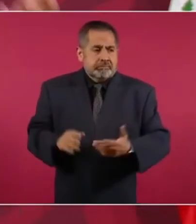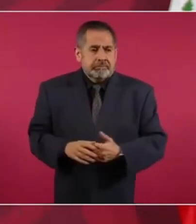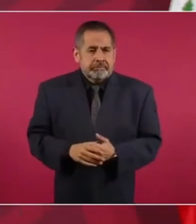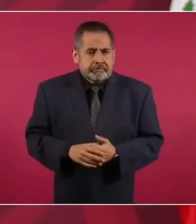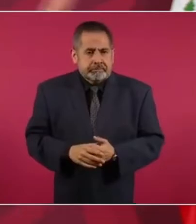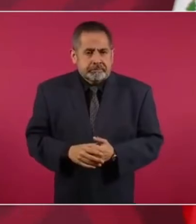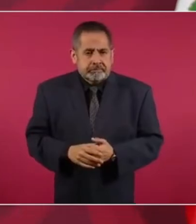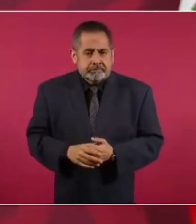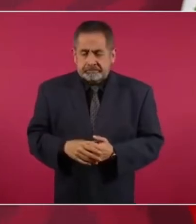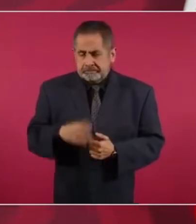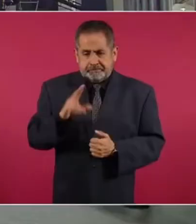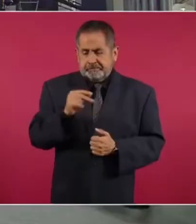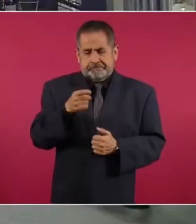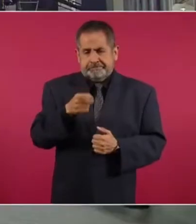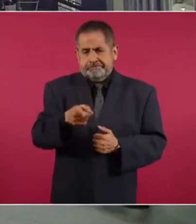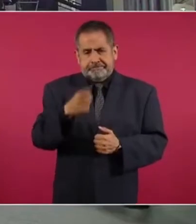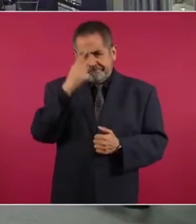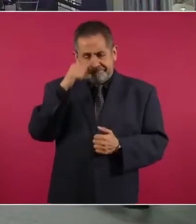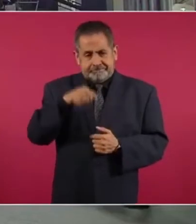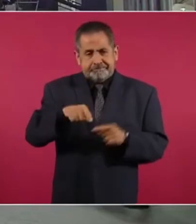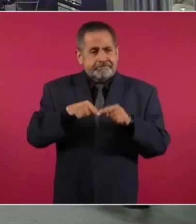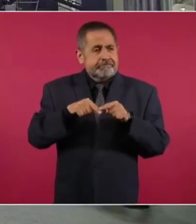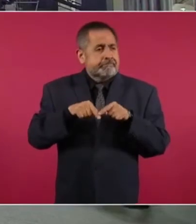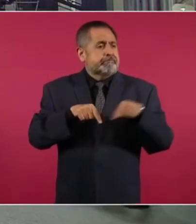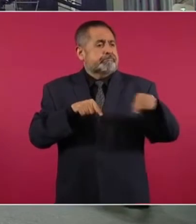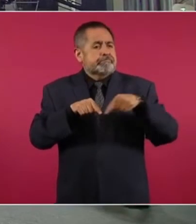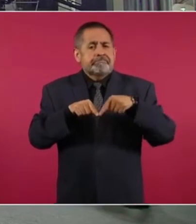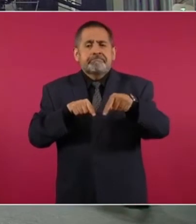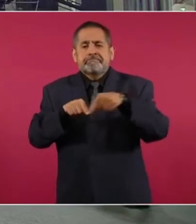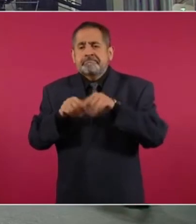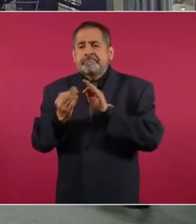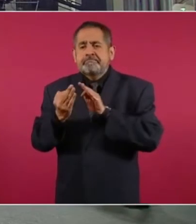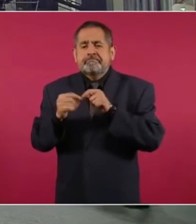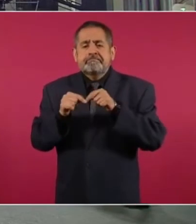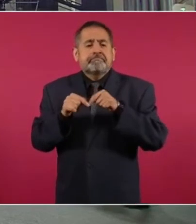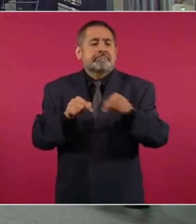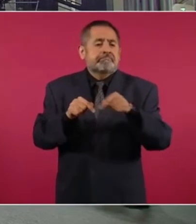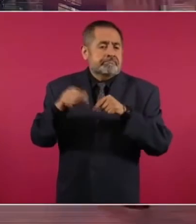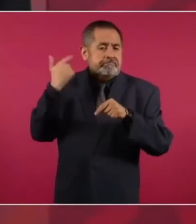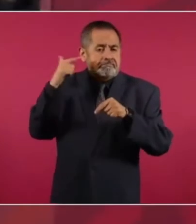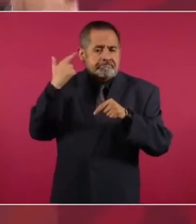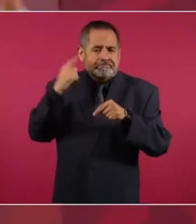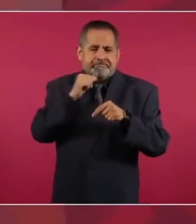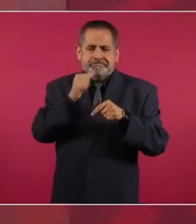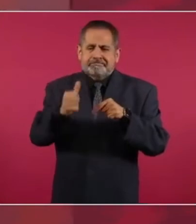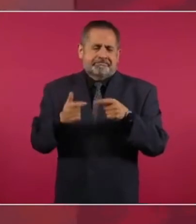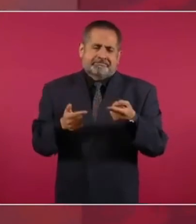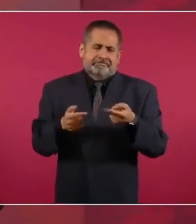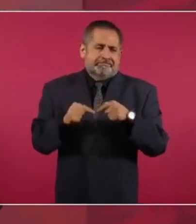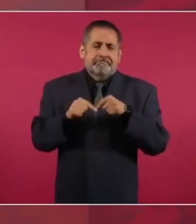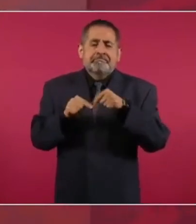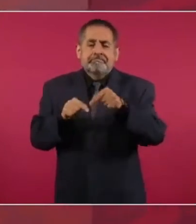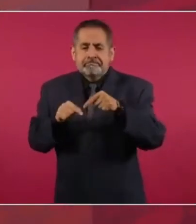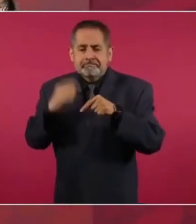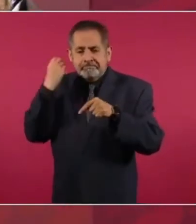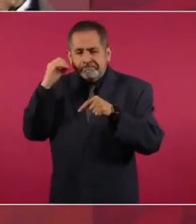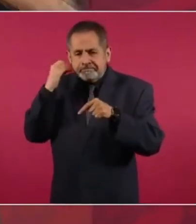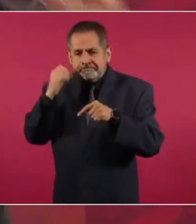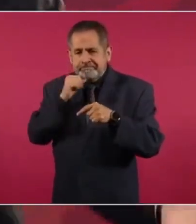Entonces, no es para ir a Guadalajara, ni a